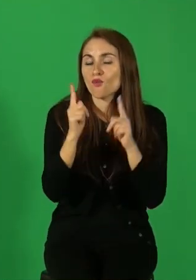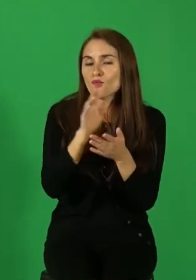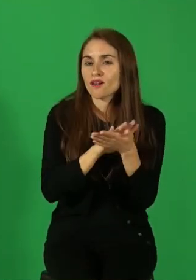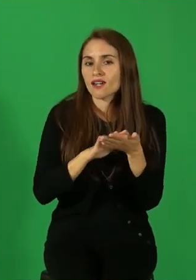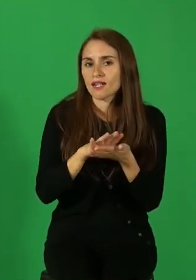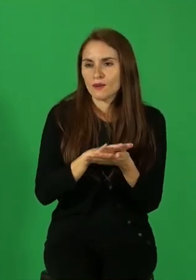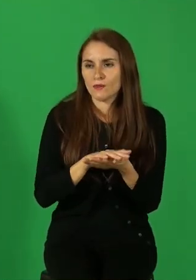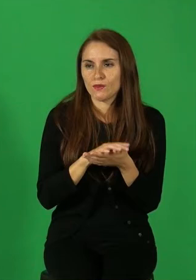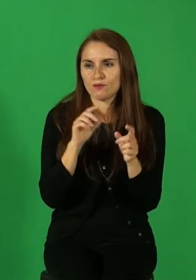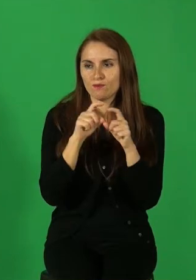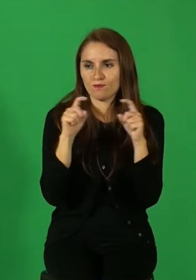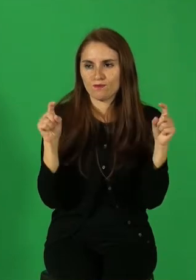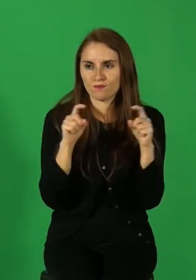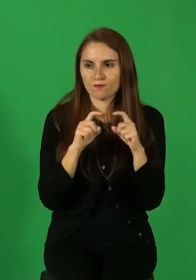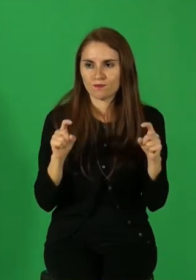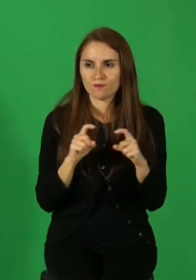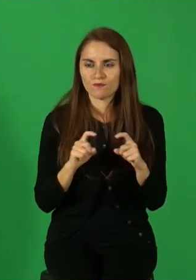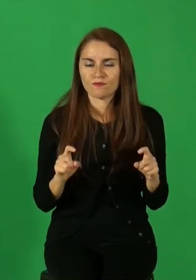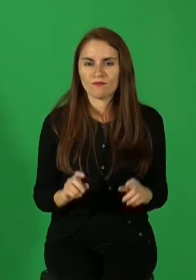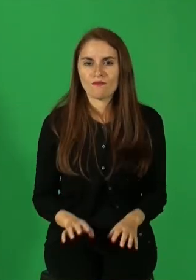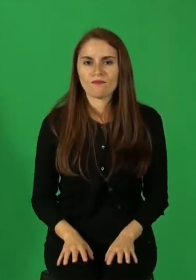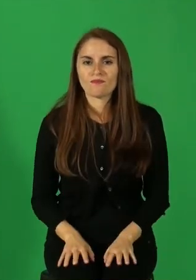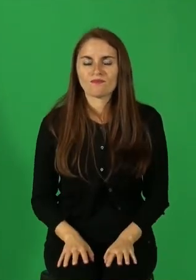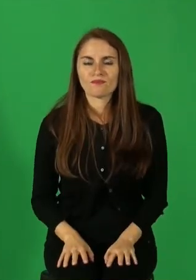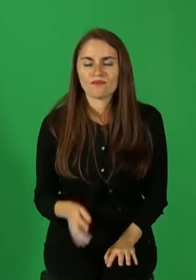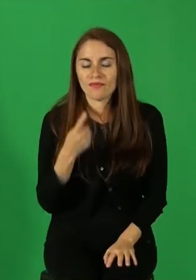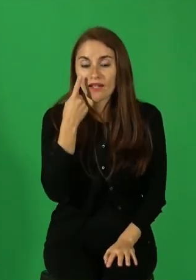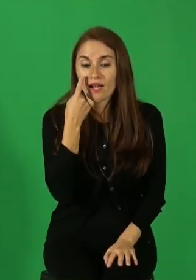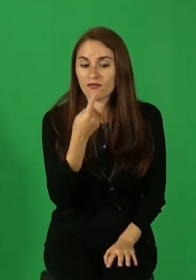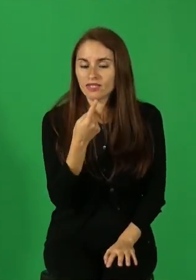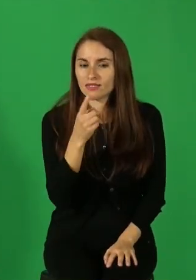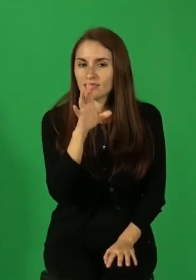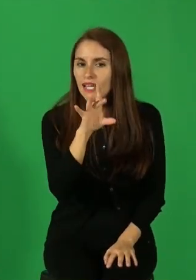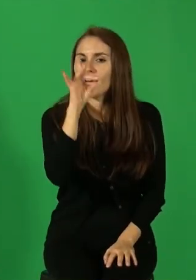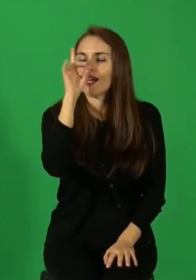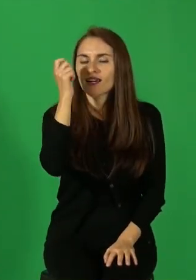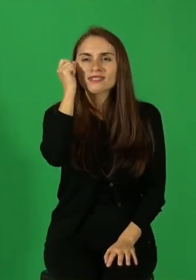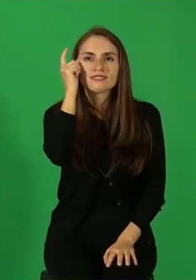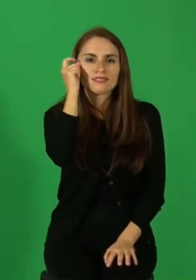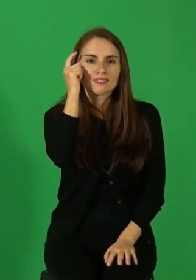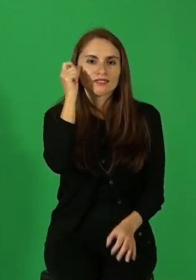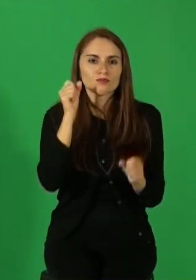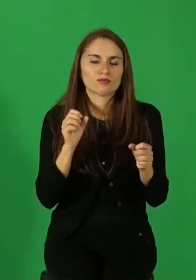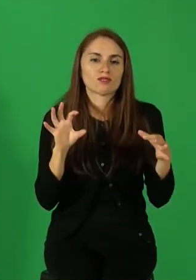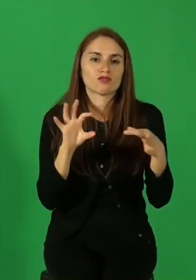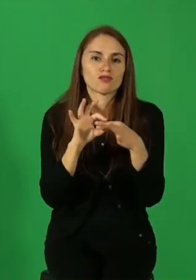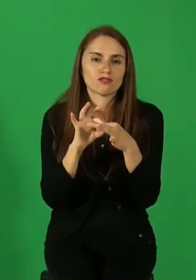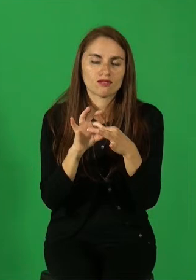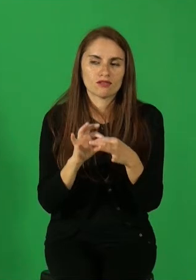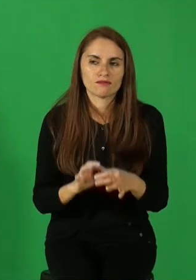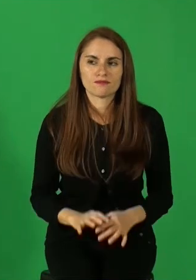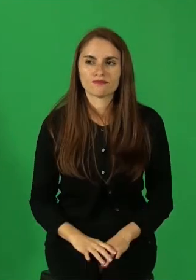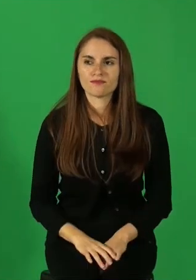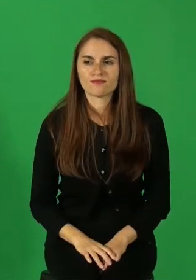que planteamos? A ver si vamos reconociendo algunos de los conectores ya dados.